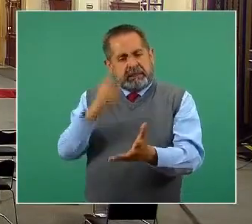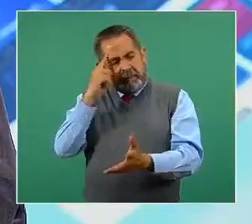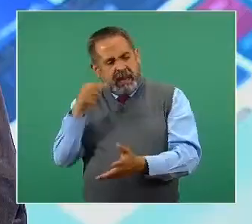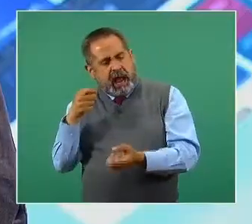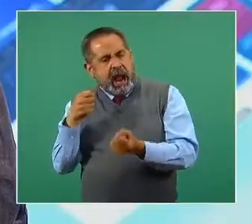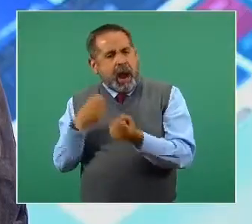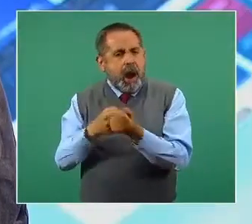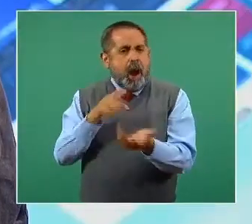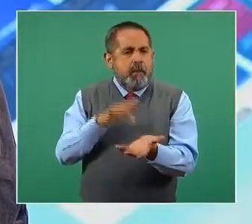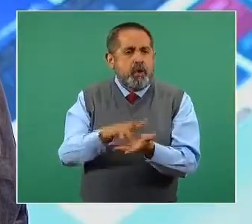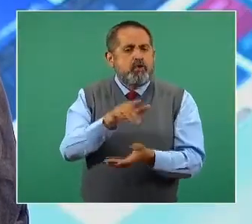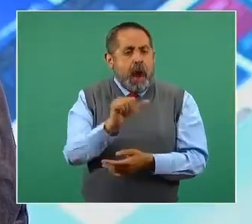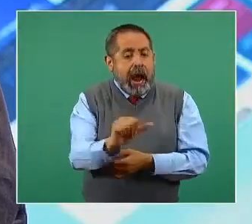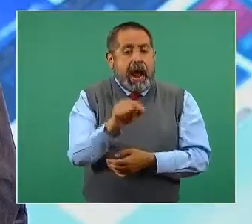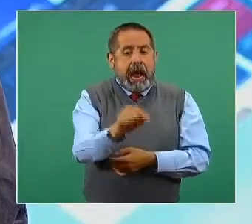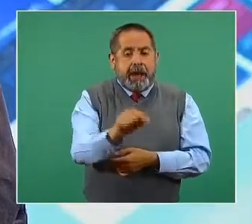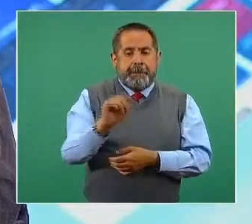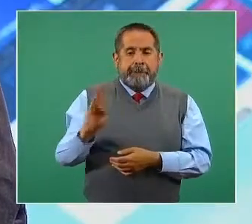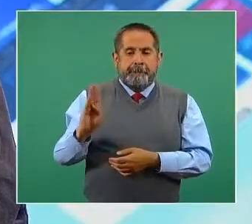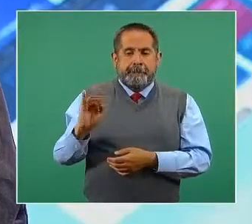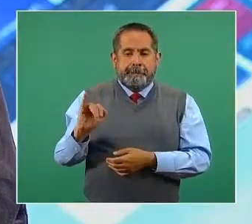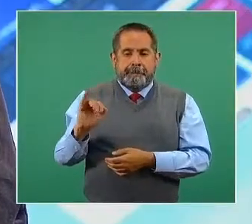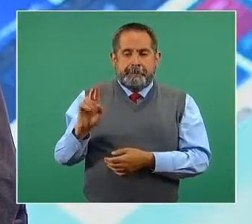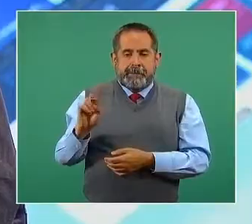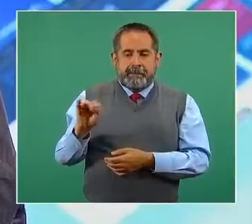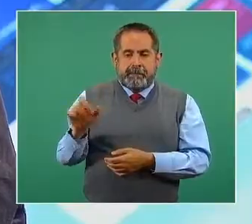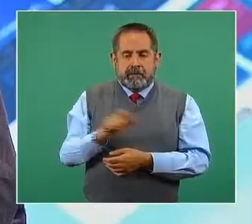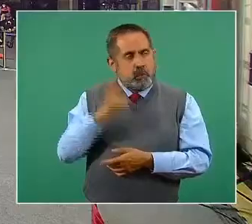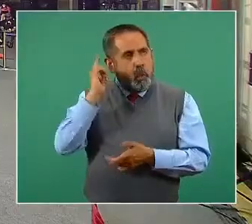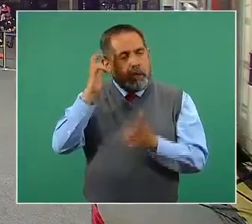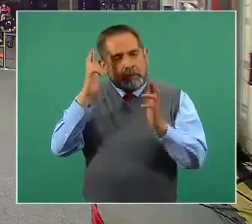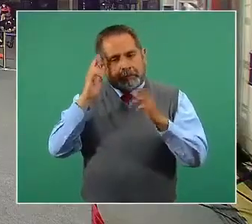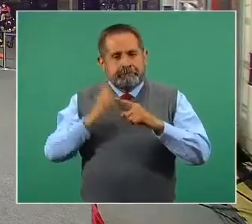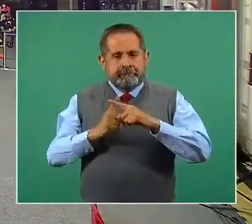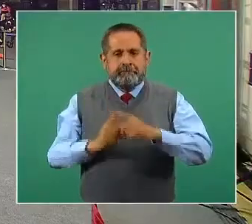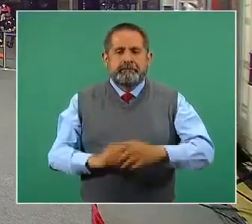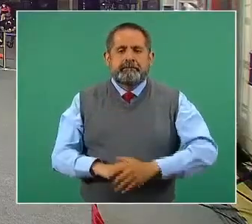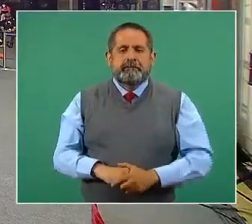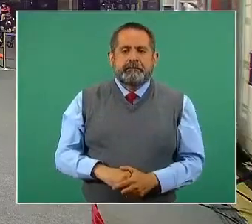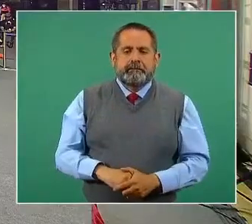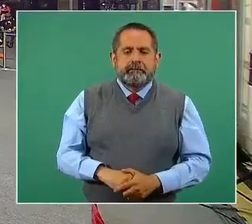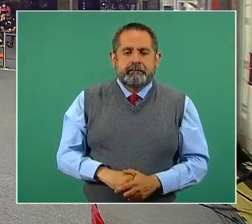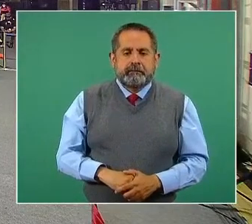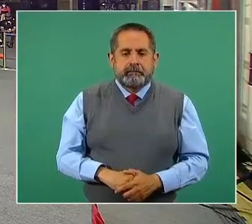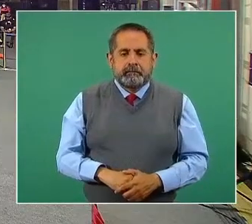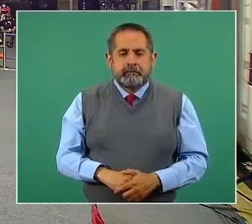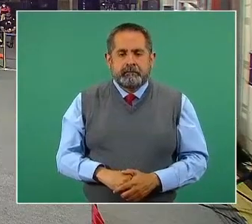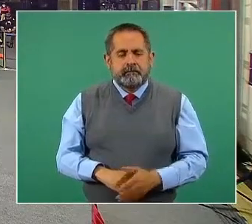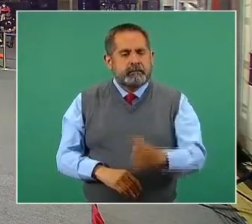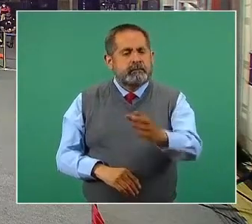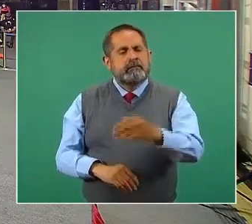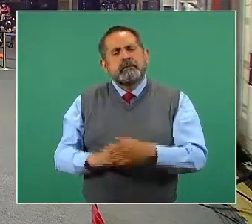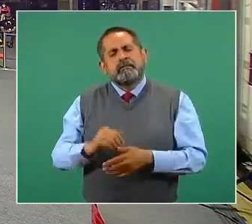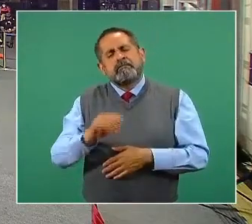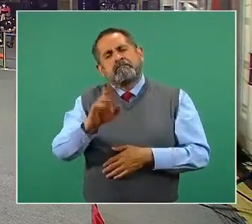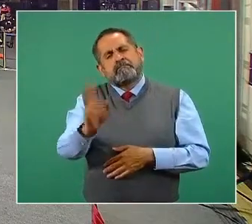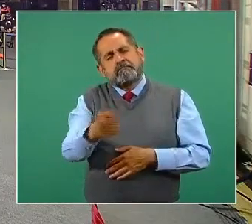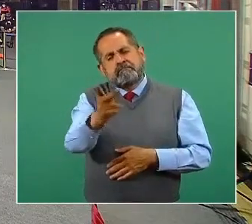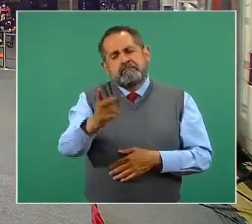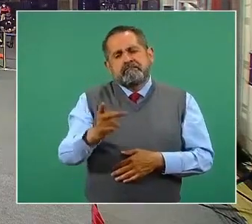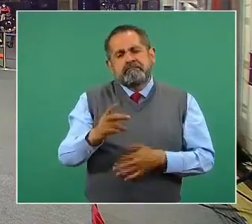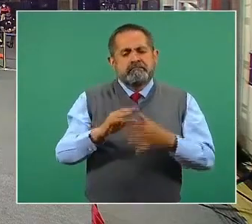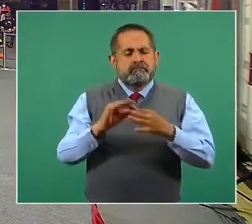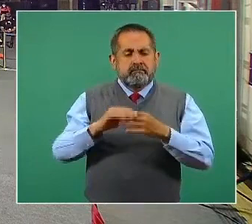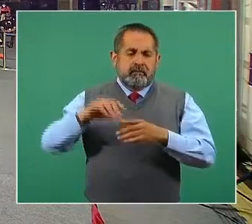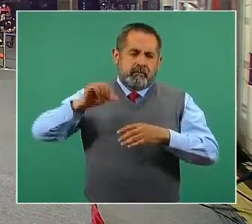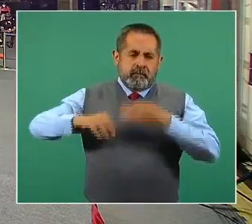de Birmex. Y estamos muy optimistas de este proyecto. Por favor, Gerardo. Un detalle más, en el